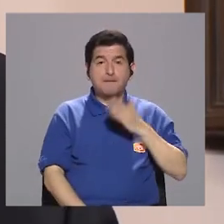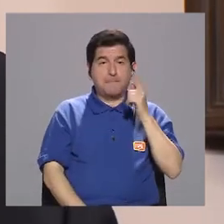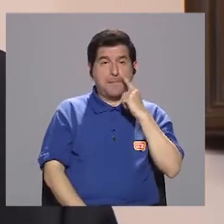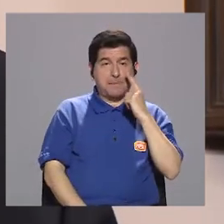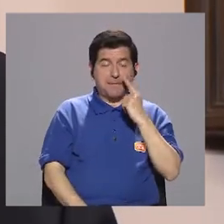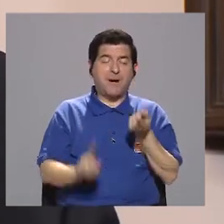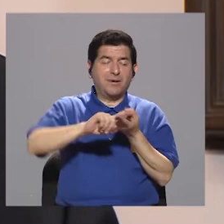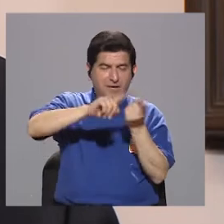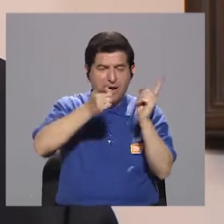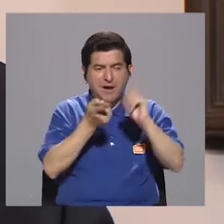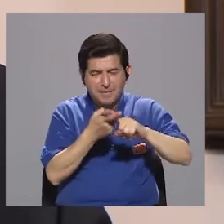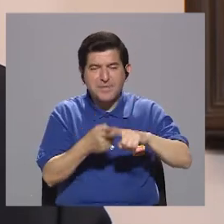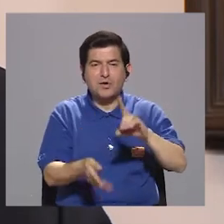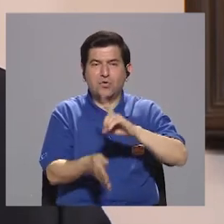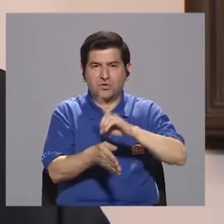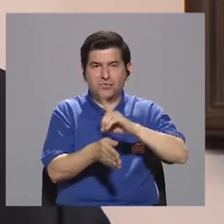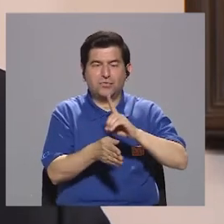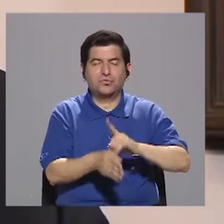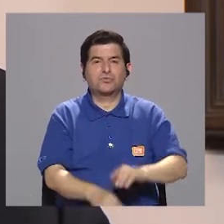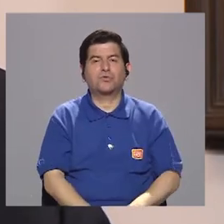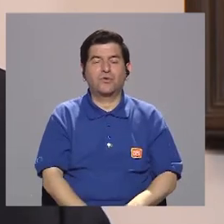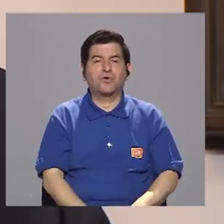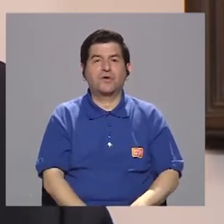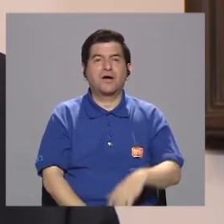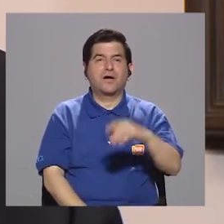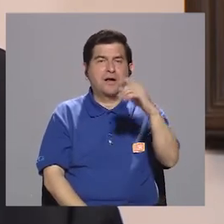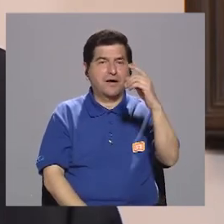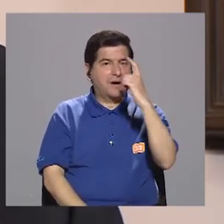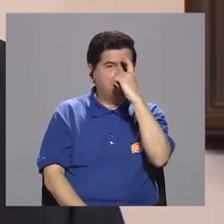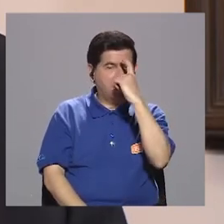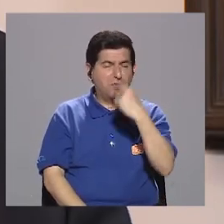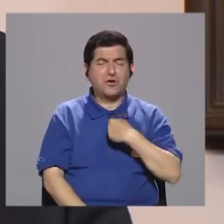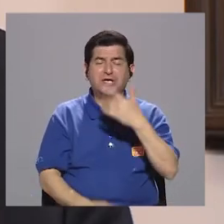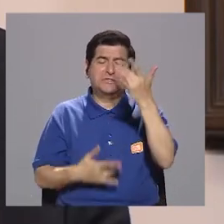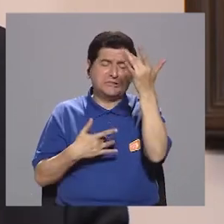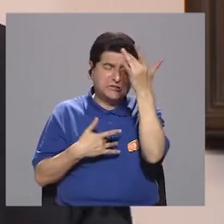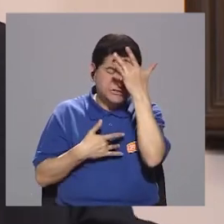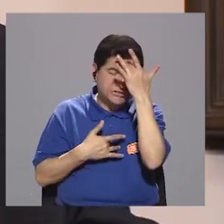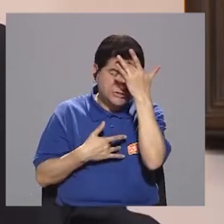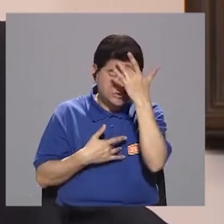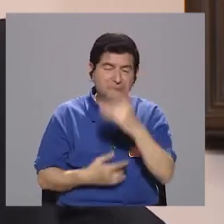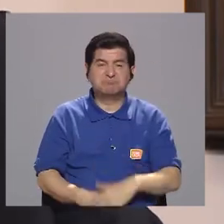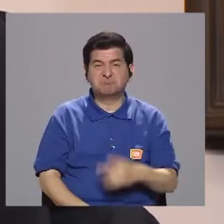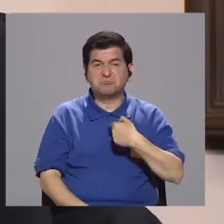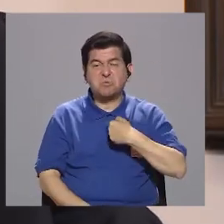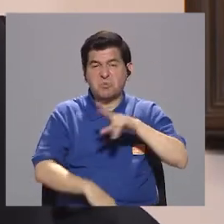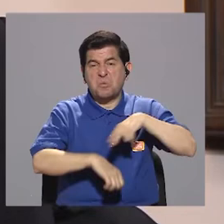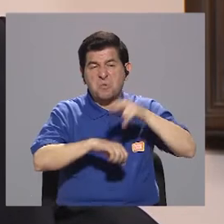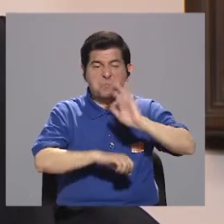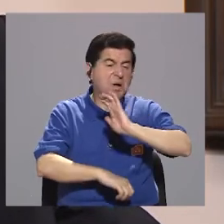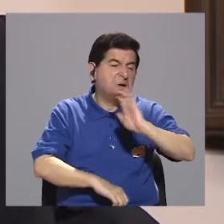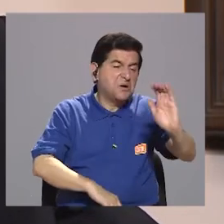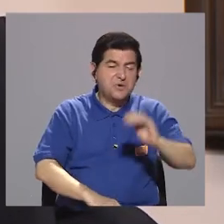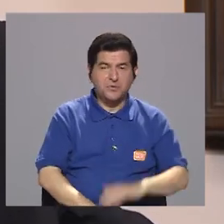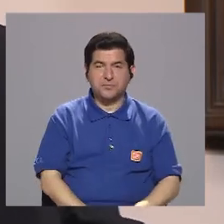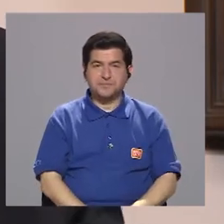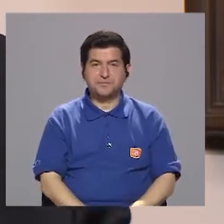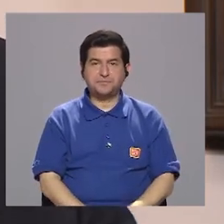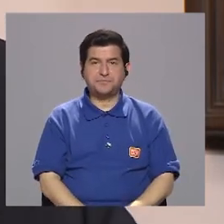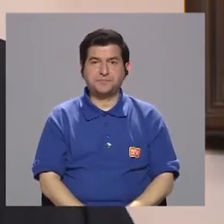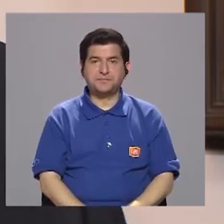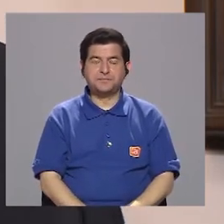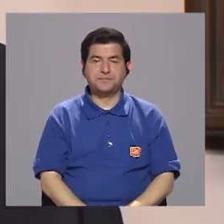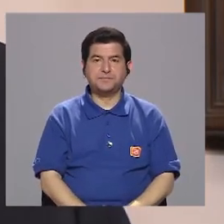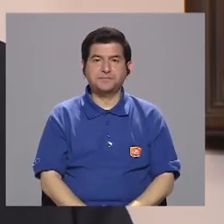era muy amigo del doctor Calderón. Y me enfermé, como esas enfermedades chiquillas. Y de